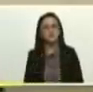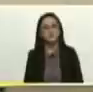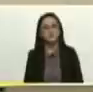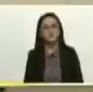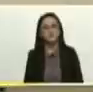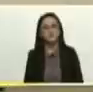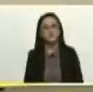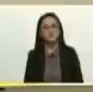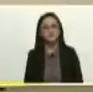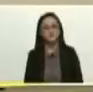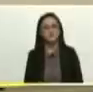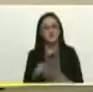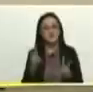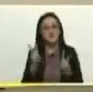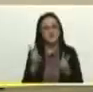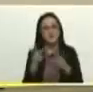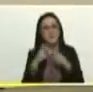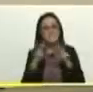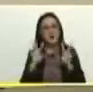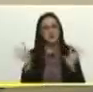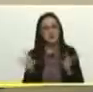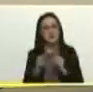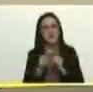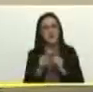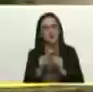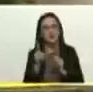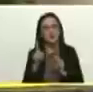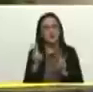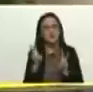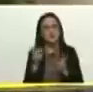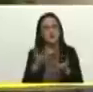Hablando de paz total, el acuerdo comercial está a tiro.